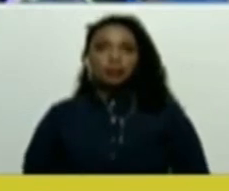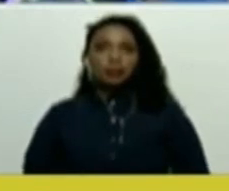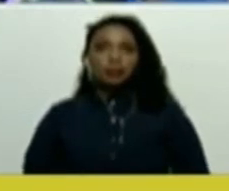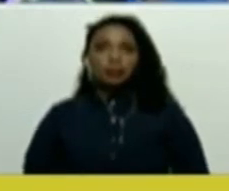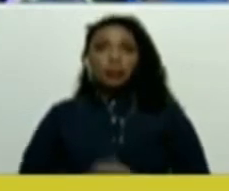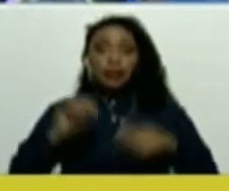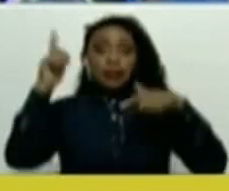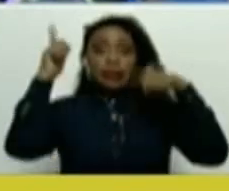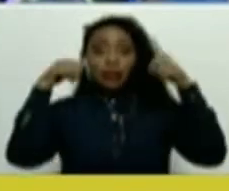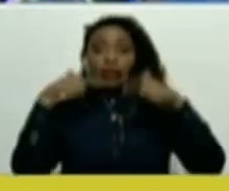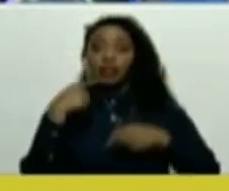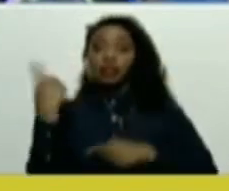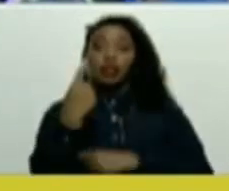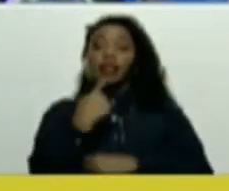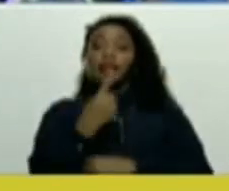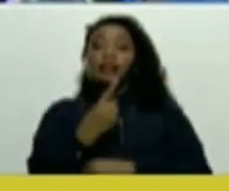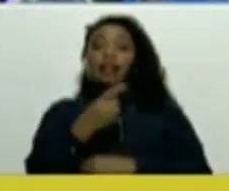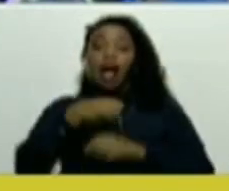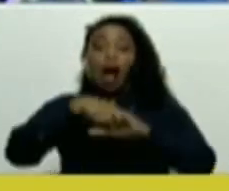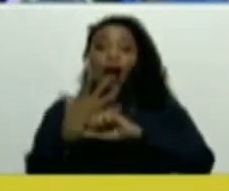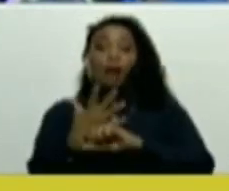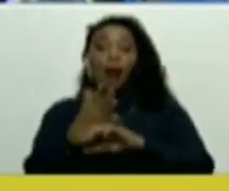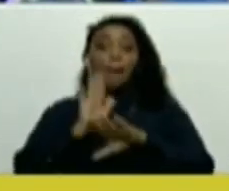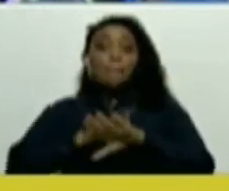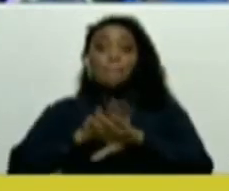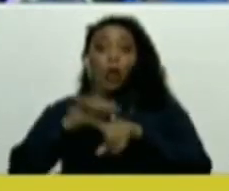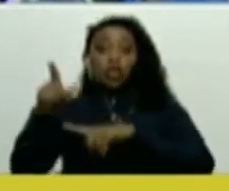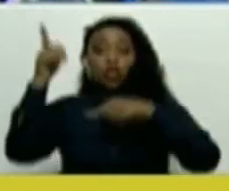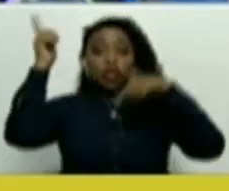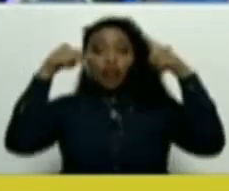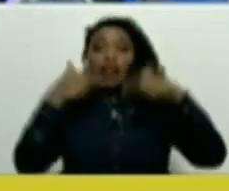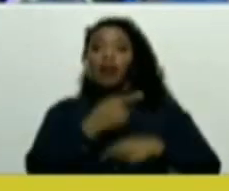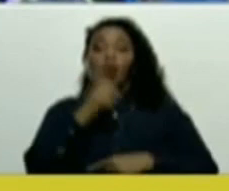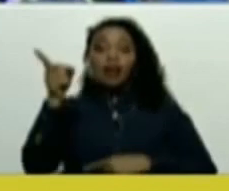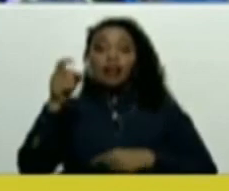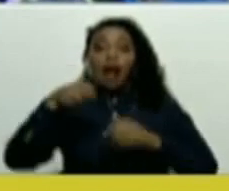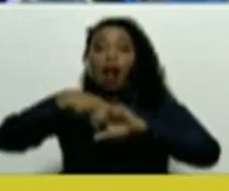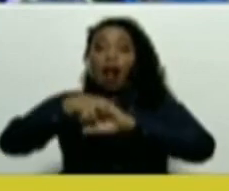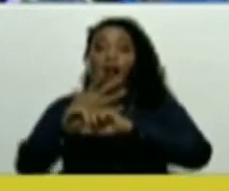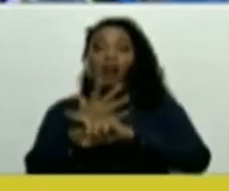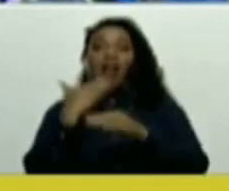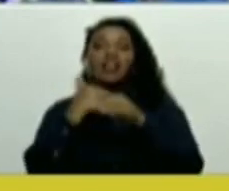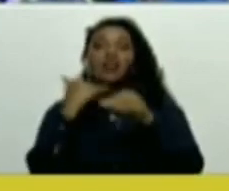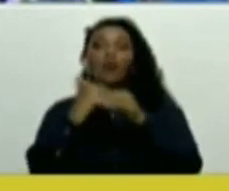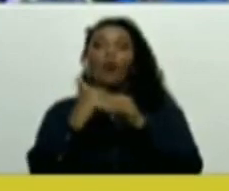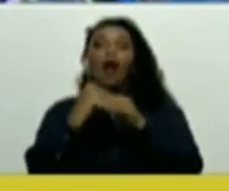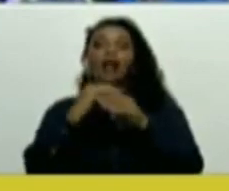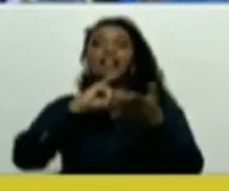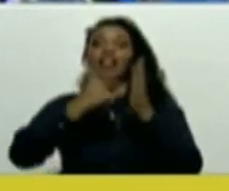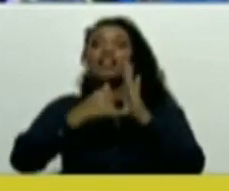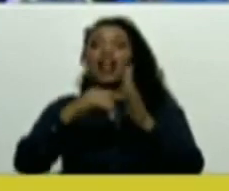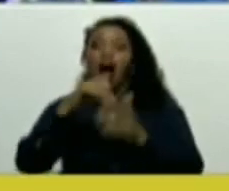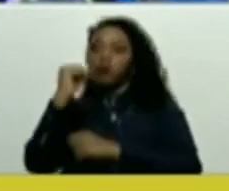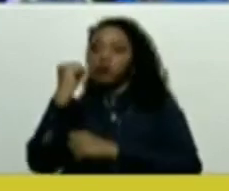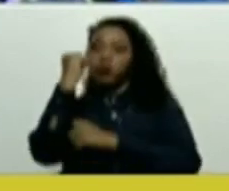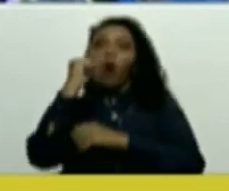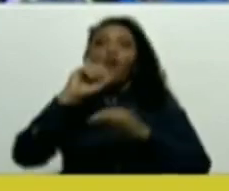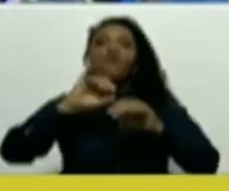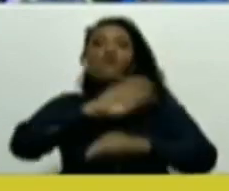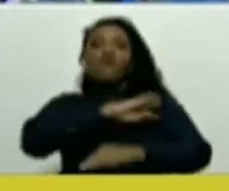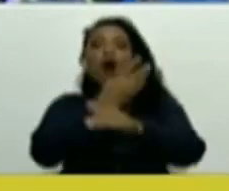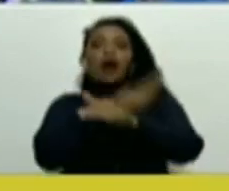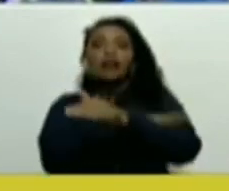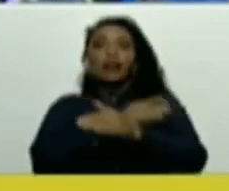And Chavez always said ALBA is like a fist. Y por eso Chávez dijo que el ALBA es como un puño. When a